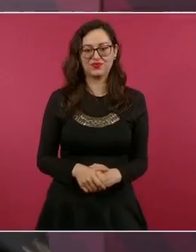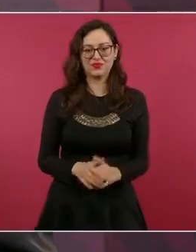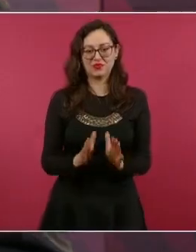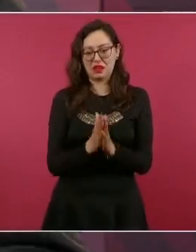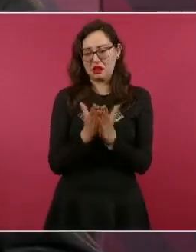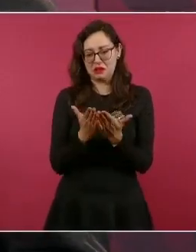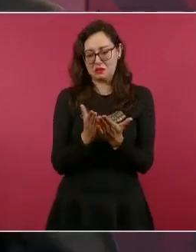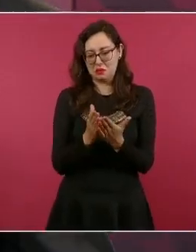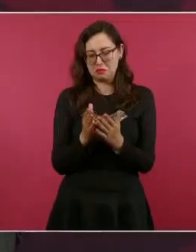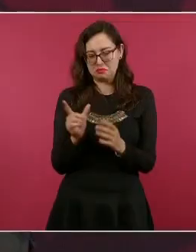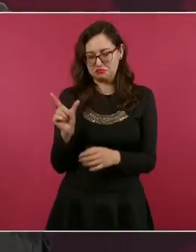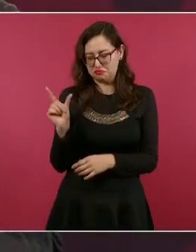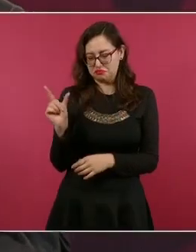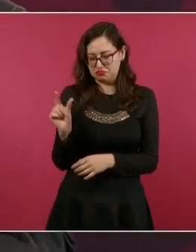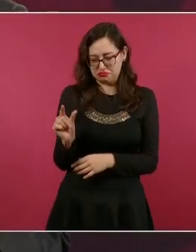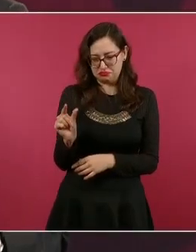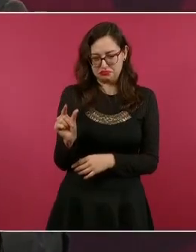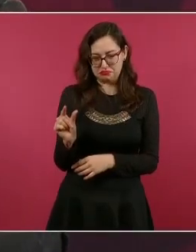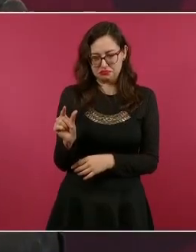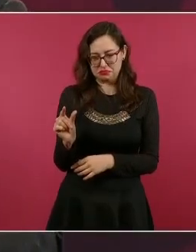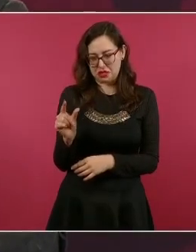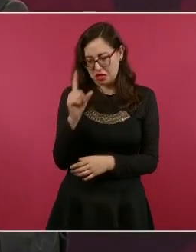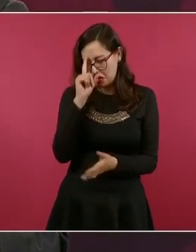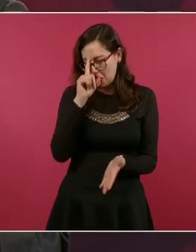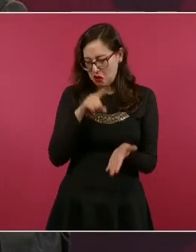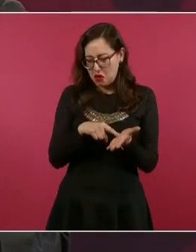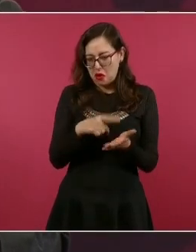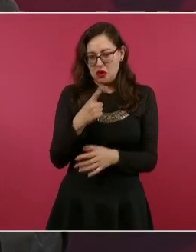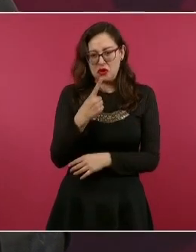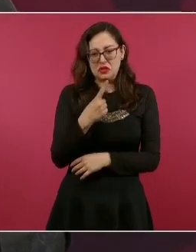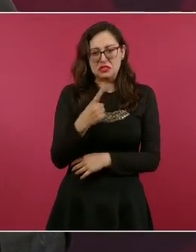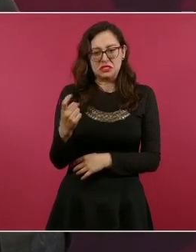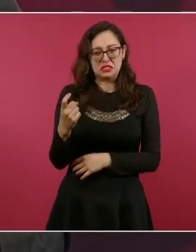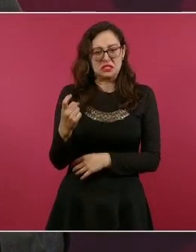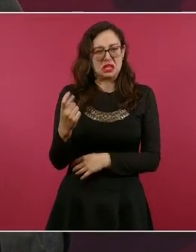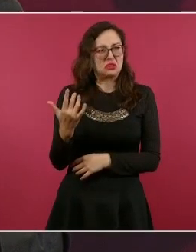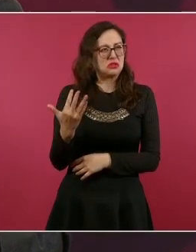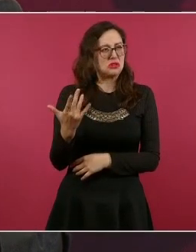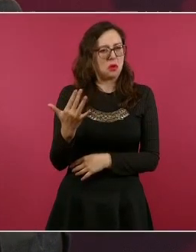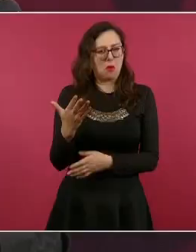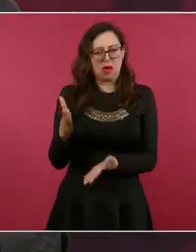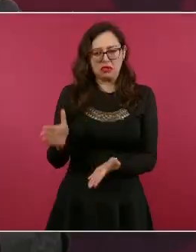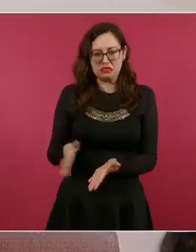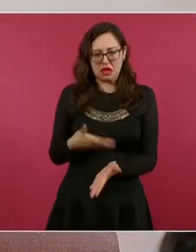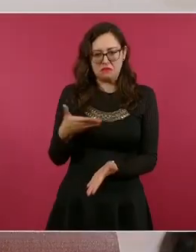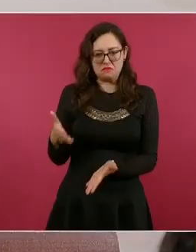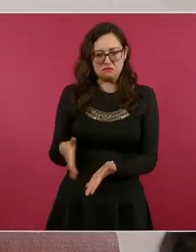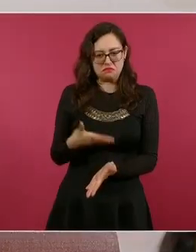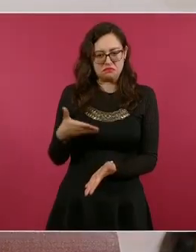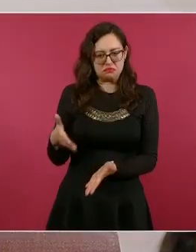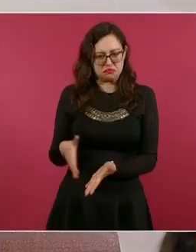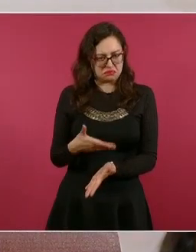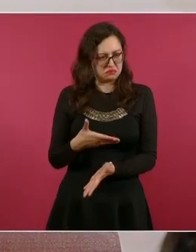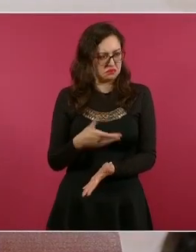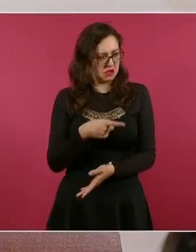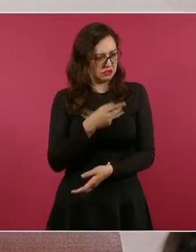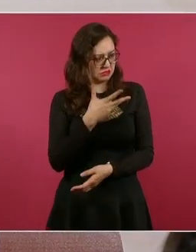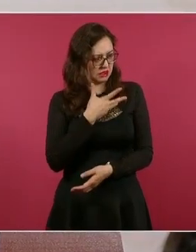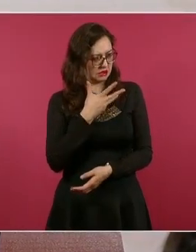Es un libro, creo que de 100, 150, a ver si conseguimos ahí la